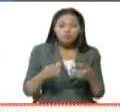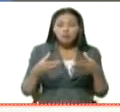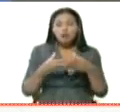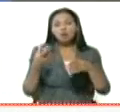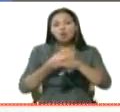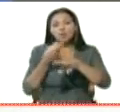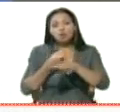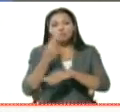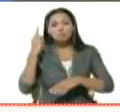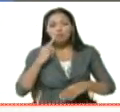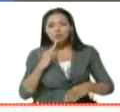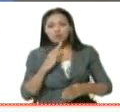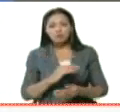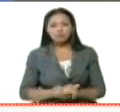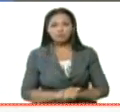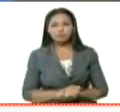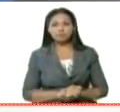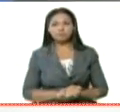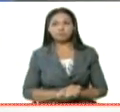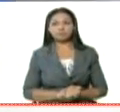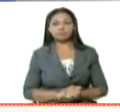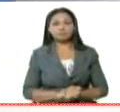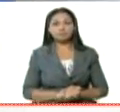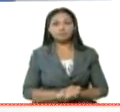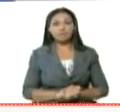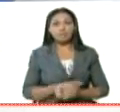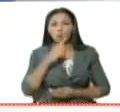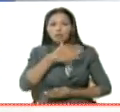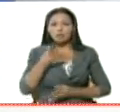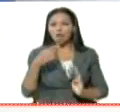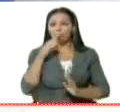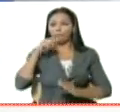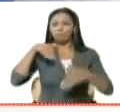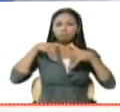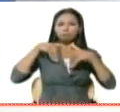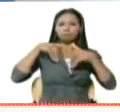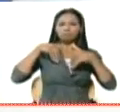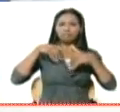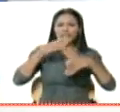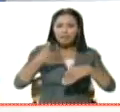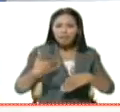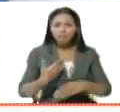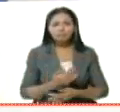bolivariano, que es el silenciar las voces disidentes.